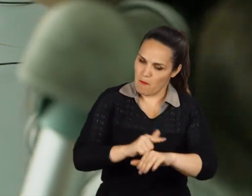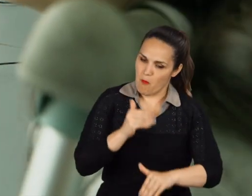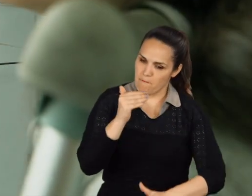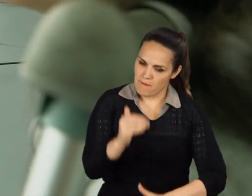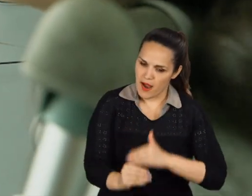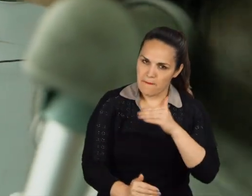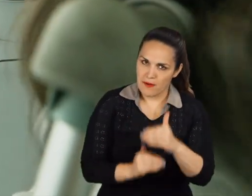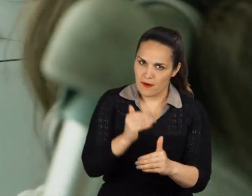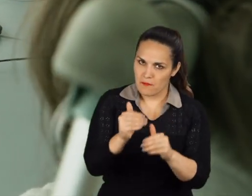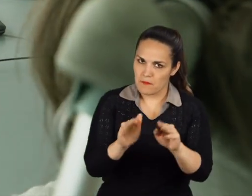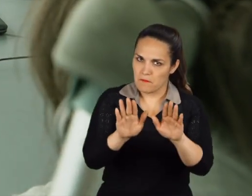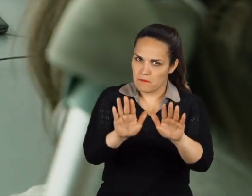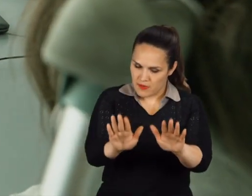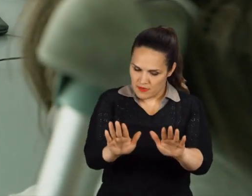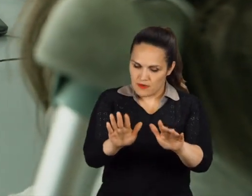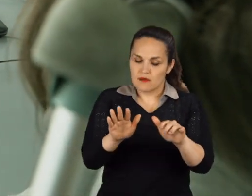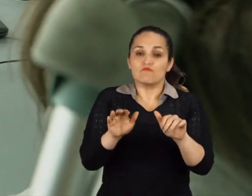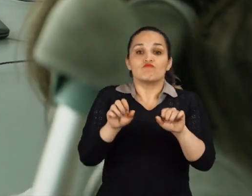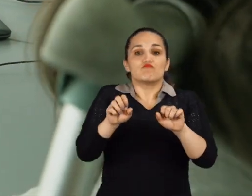lo que trata de hacer es